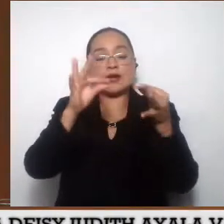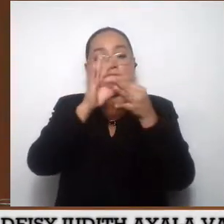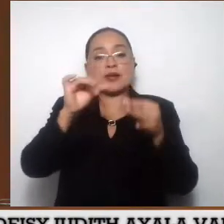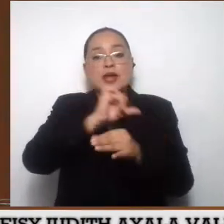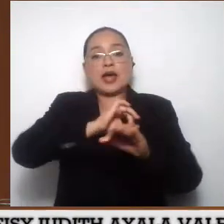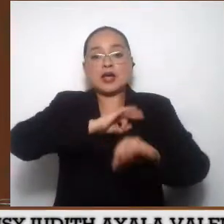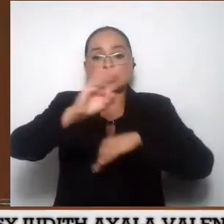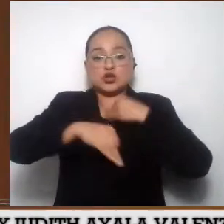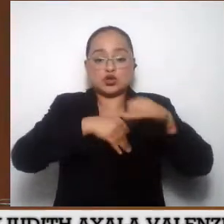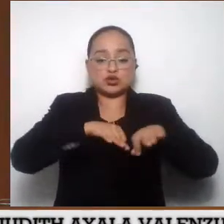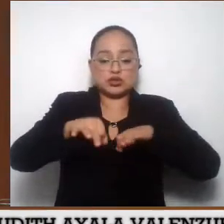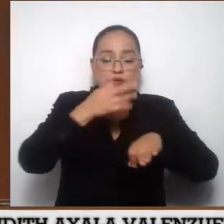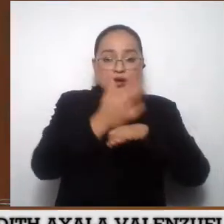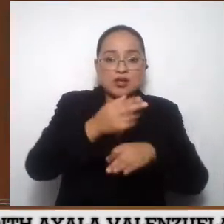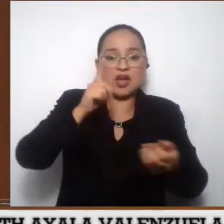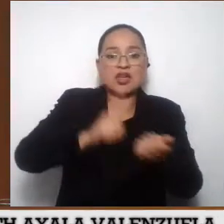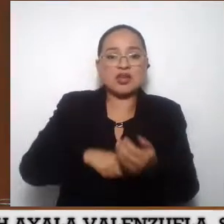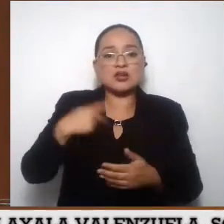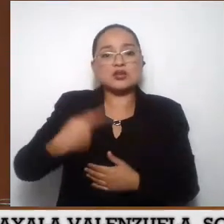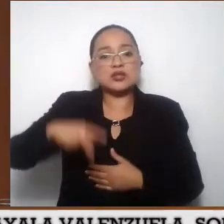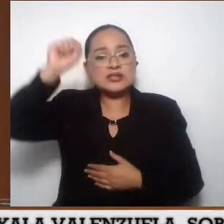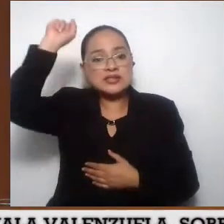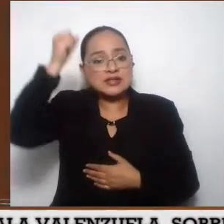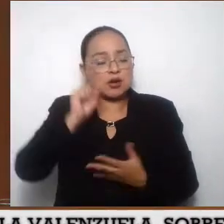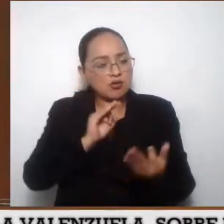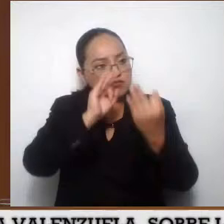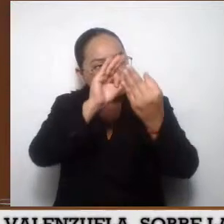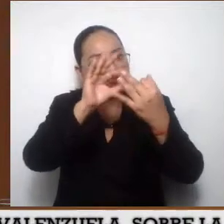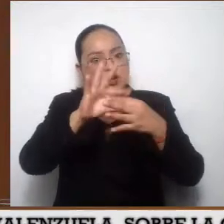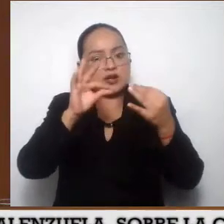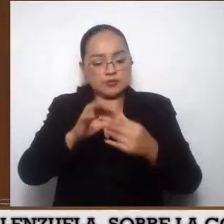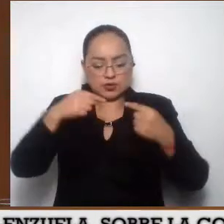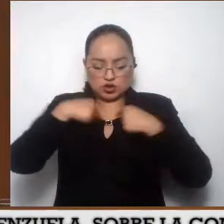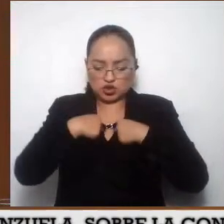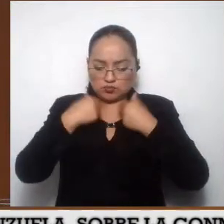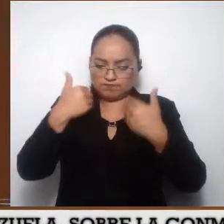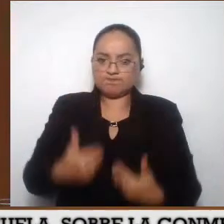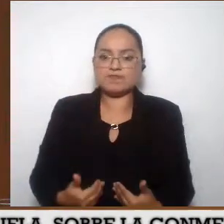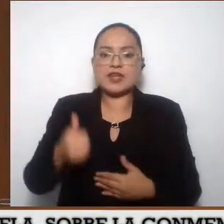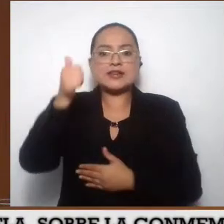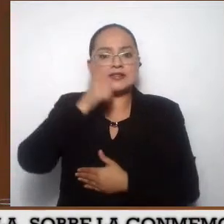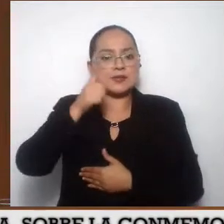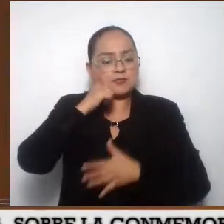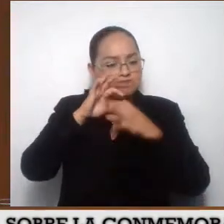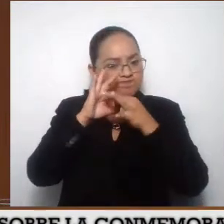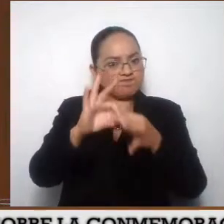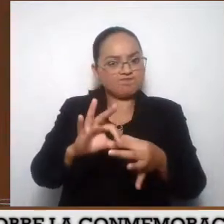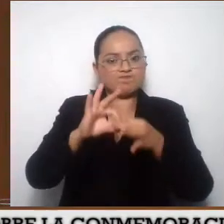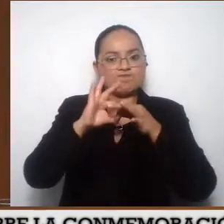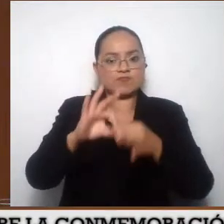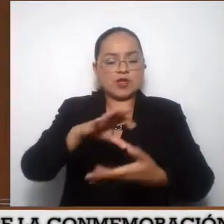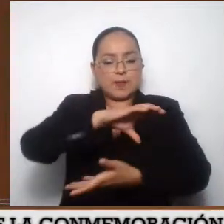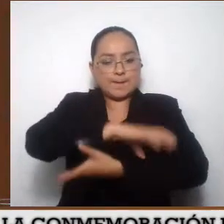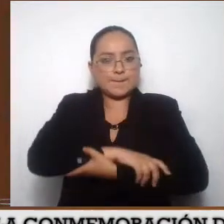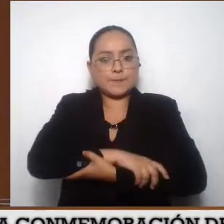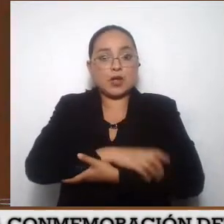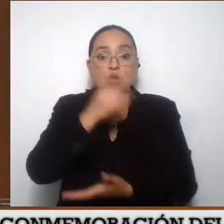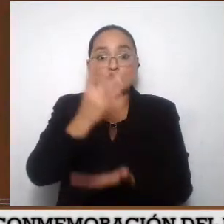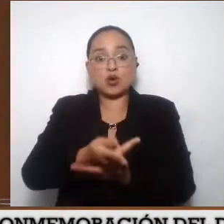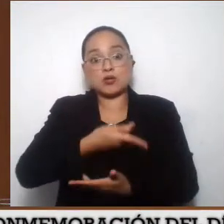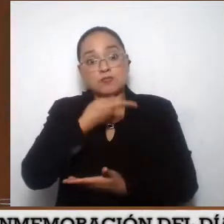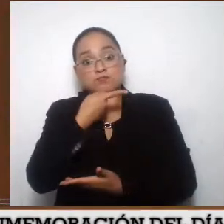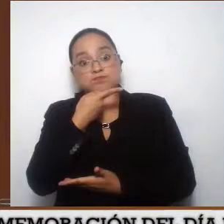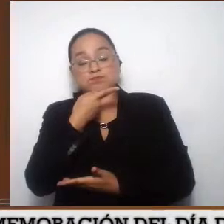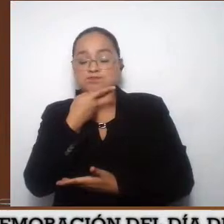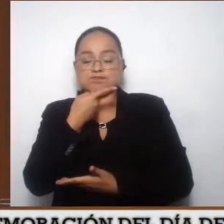trabajadora vulnerable de Sinaloa que en mí siempre tendrán una aliada, no solo de palabra, sino